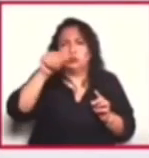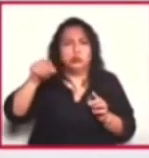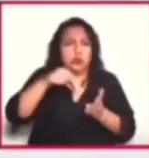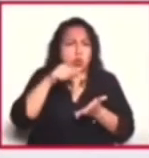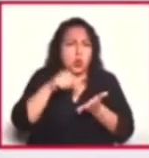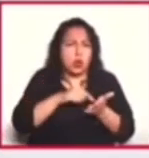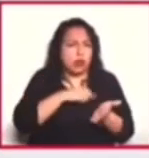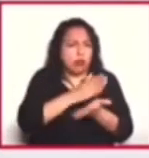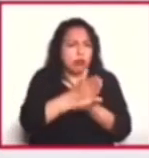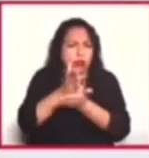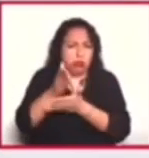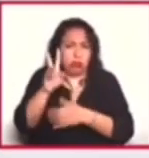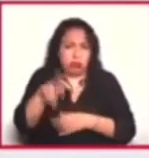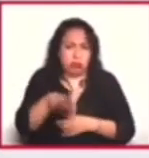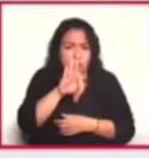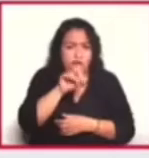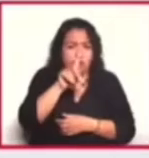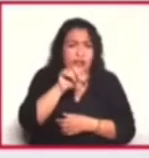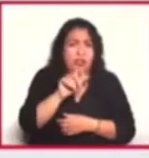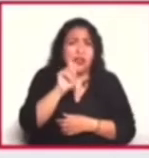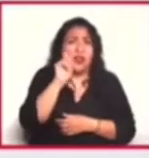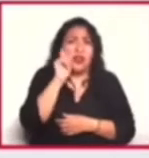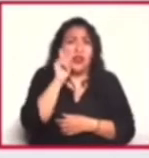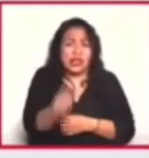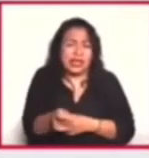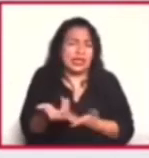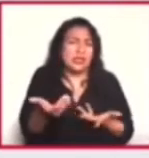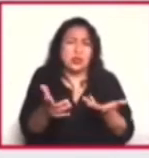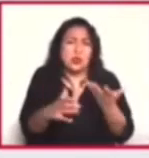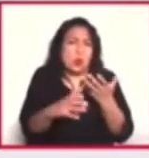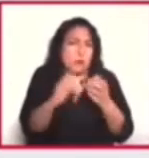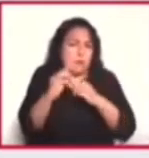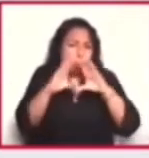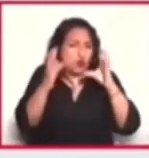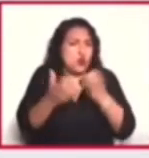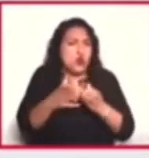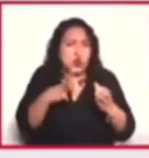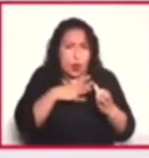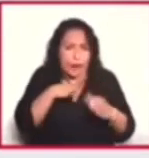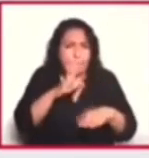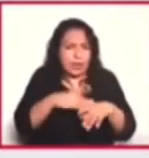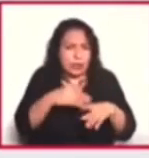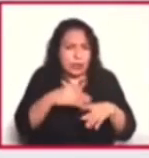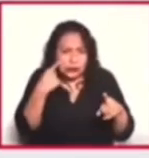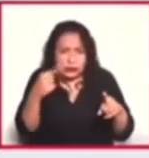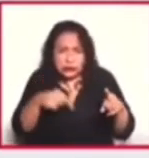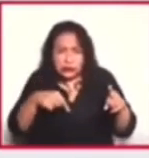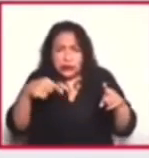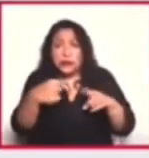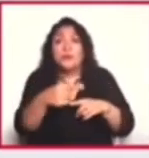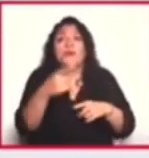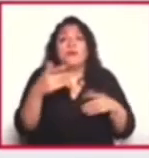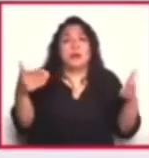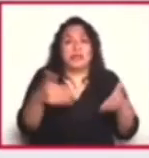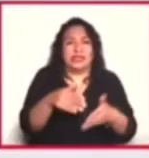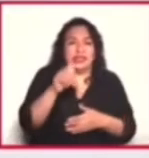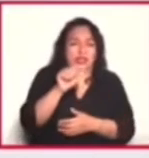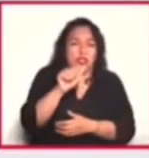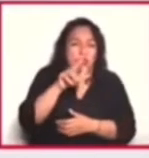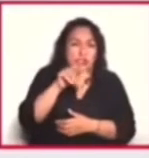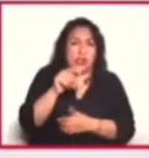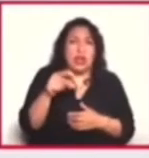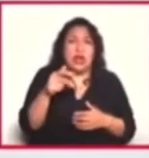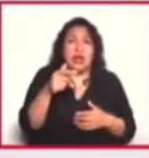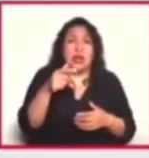que fado ya está, es una cosa global, cada vez más. La presentación de Sara Correia será transmitida el